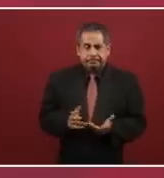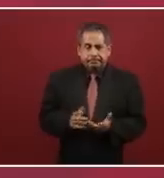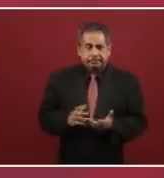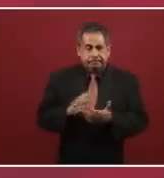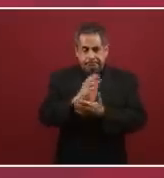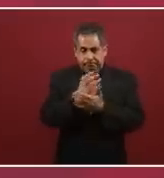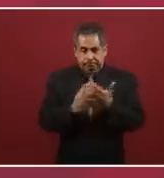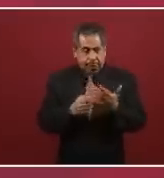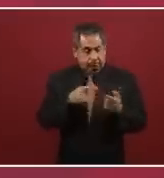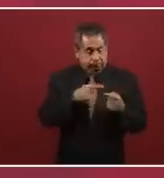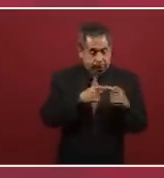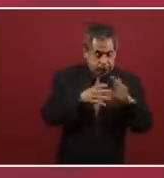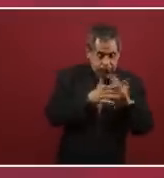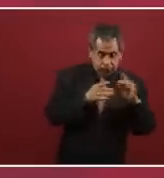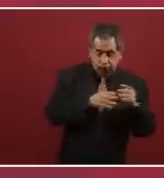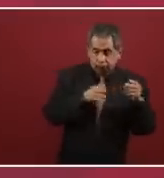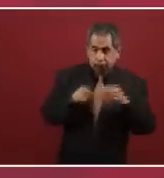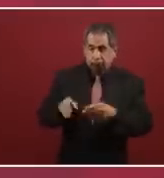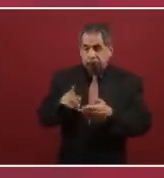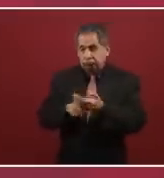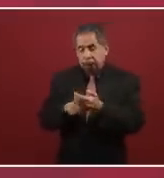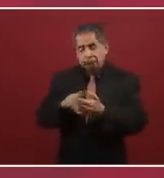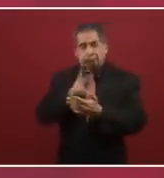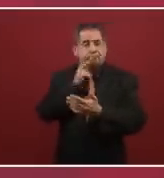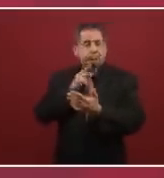dirigido a un área donde hay petróleo.